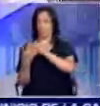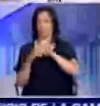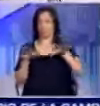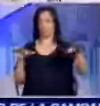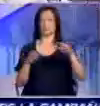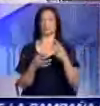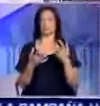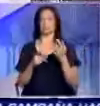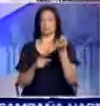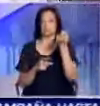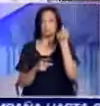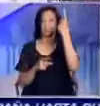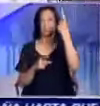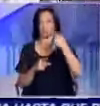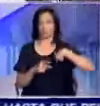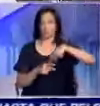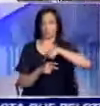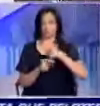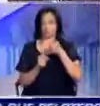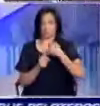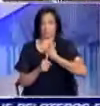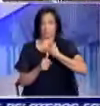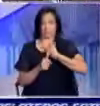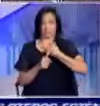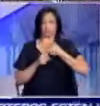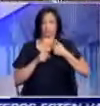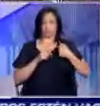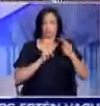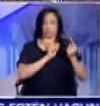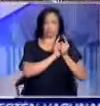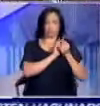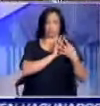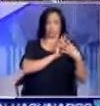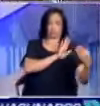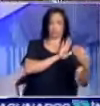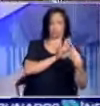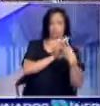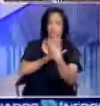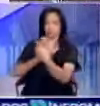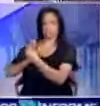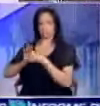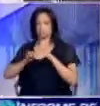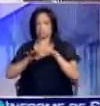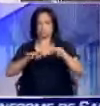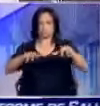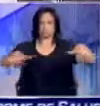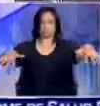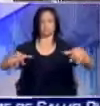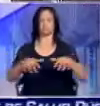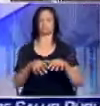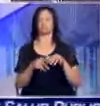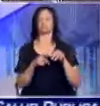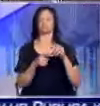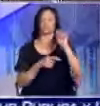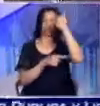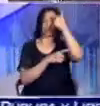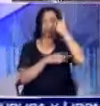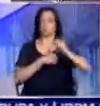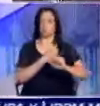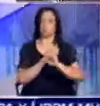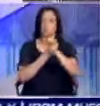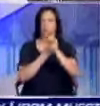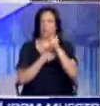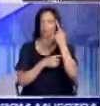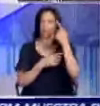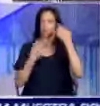nada entiendan que es con nosotros entonces gobierno nos hace ver que está protegiendo y que